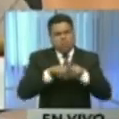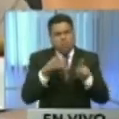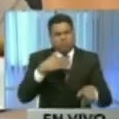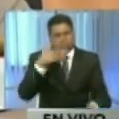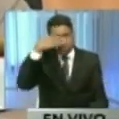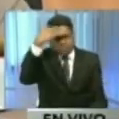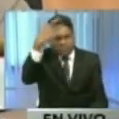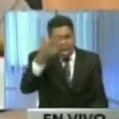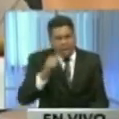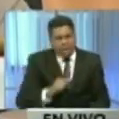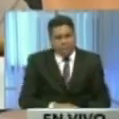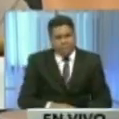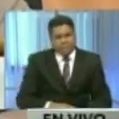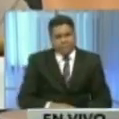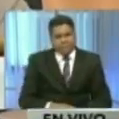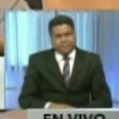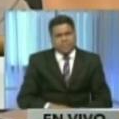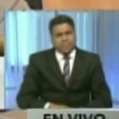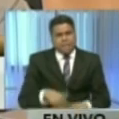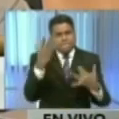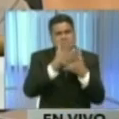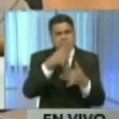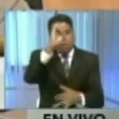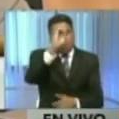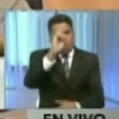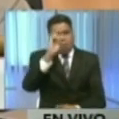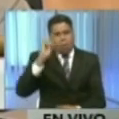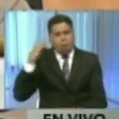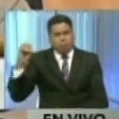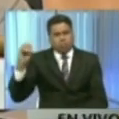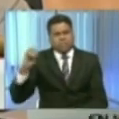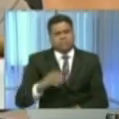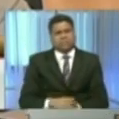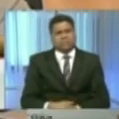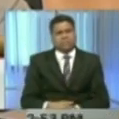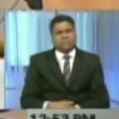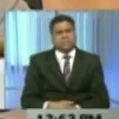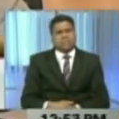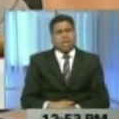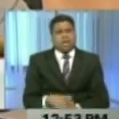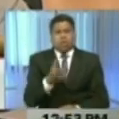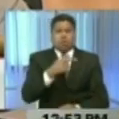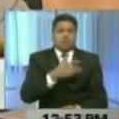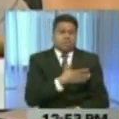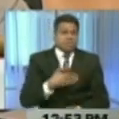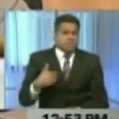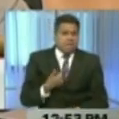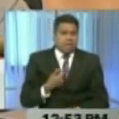a la campaña mediática sobre Venezuela y no quiera invertir un dólar.